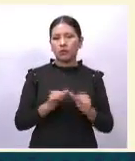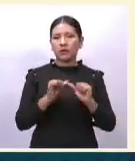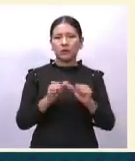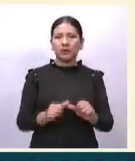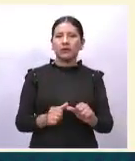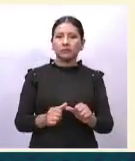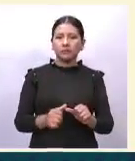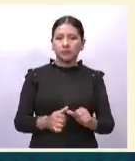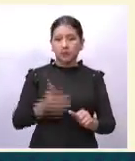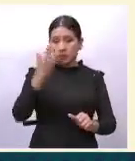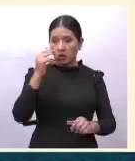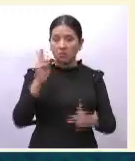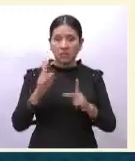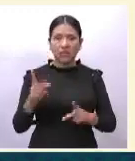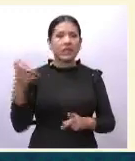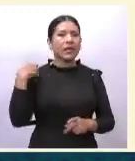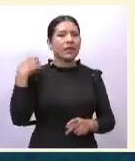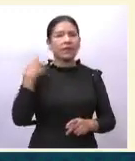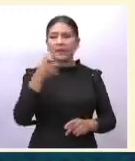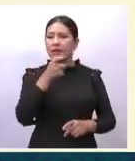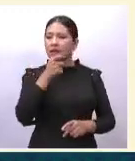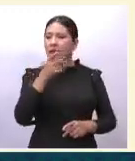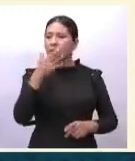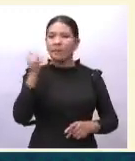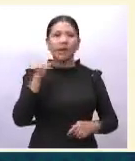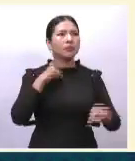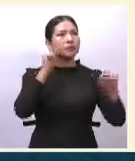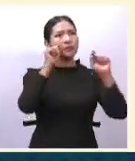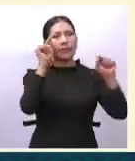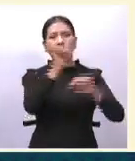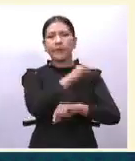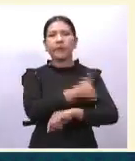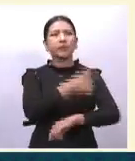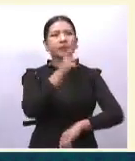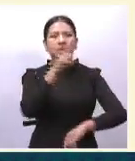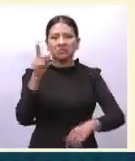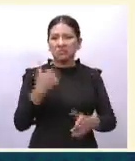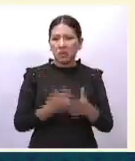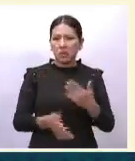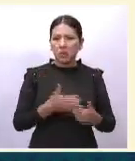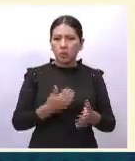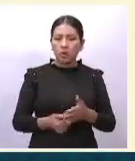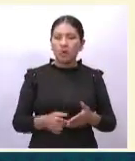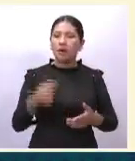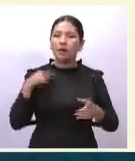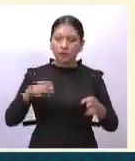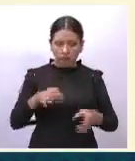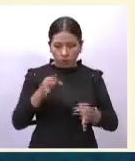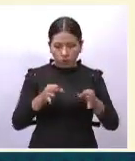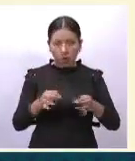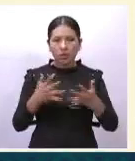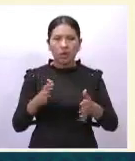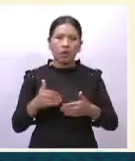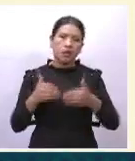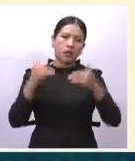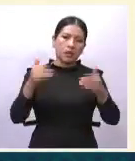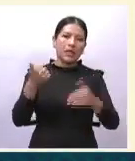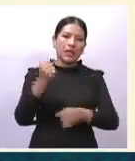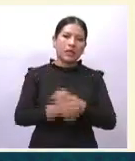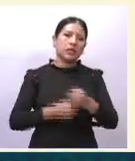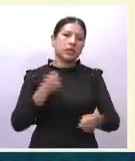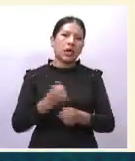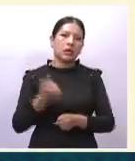la gente no le interesa, no está pensando quiénes son los magistrados. La gente está pensando, tengo un proceso aquí que está durando 10, 15, 20